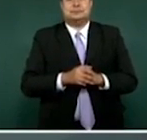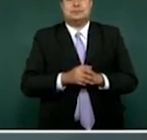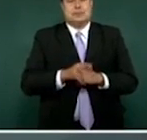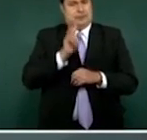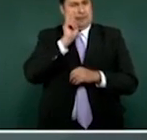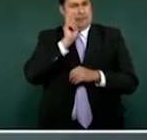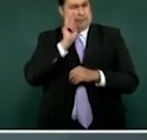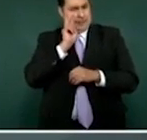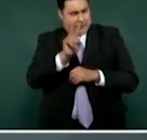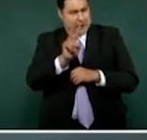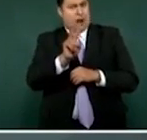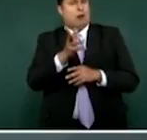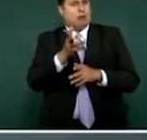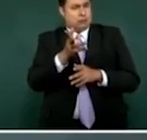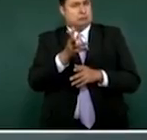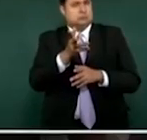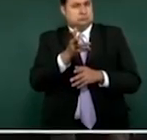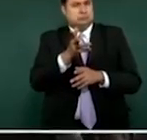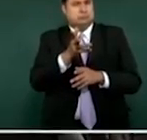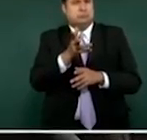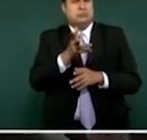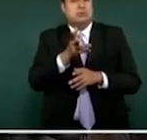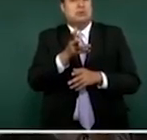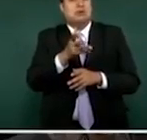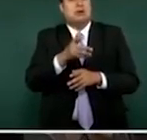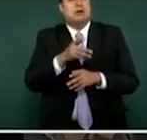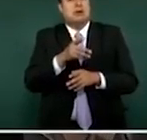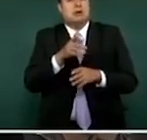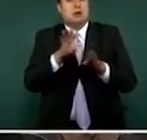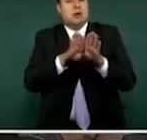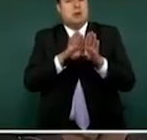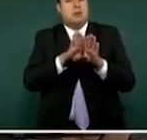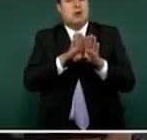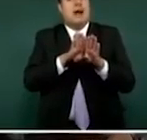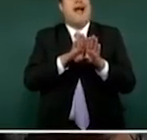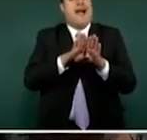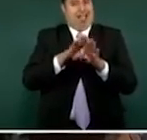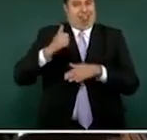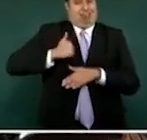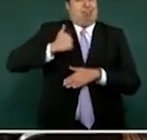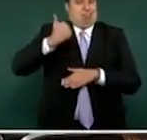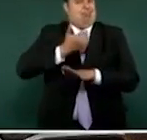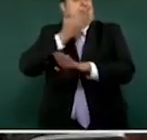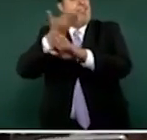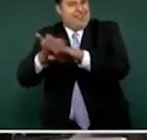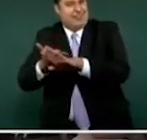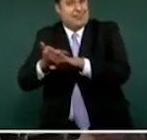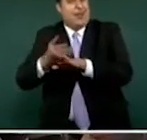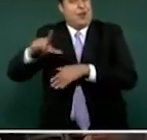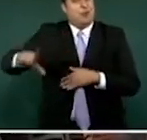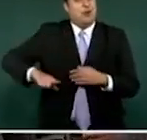vieron que era la posibilidad de atacarnos